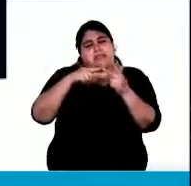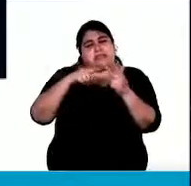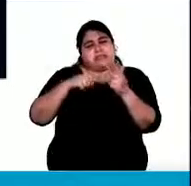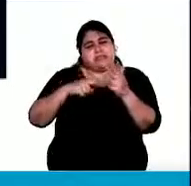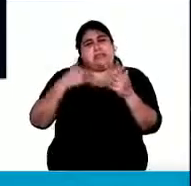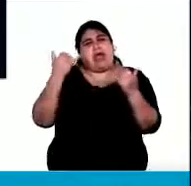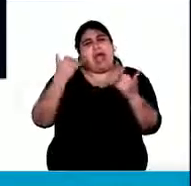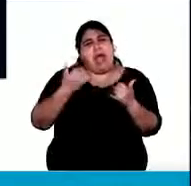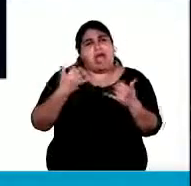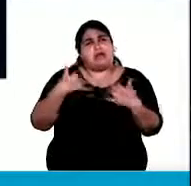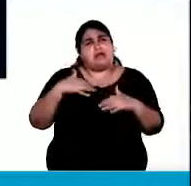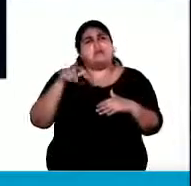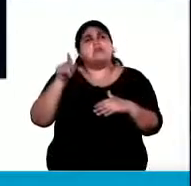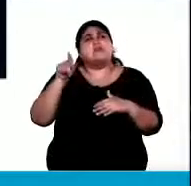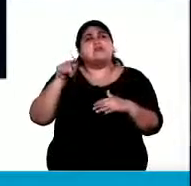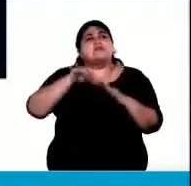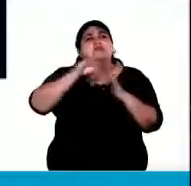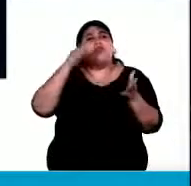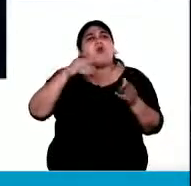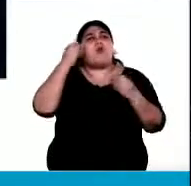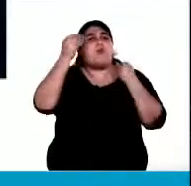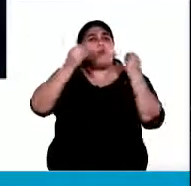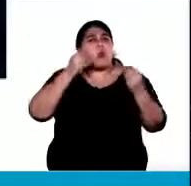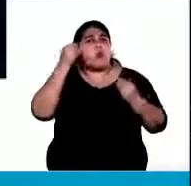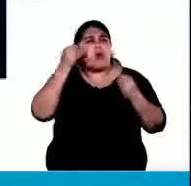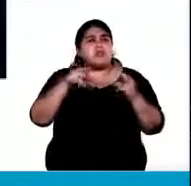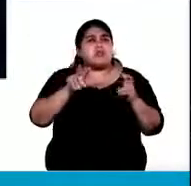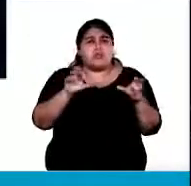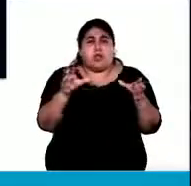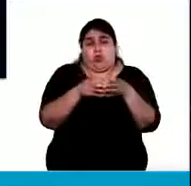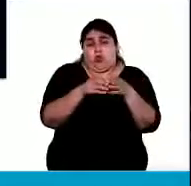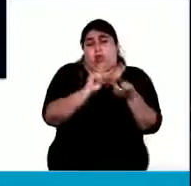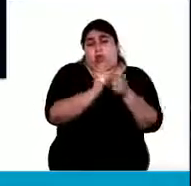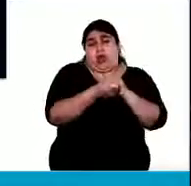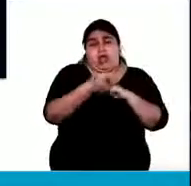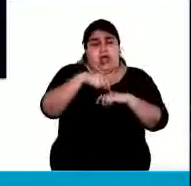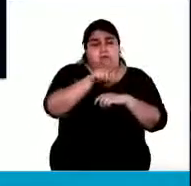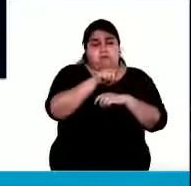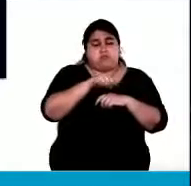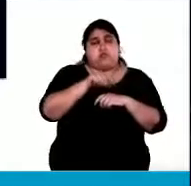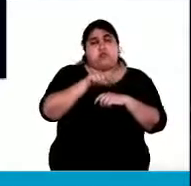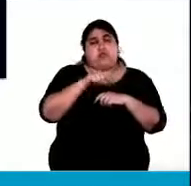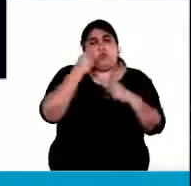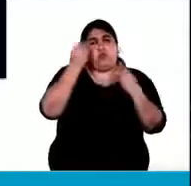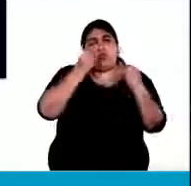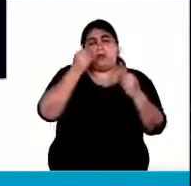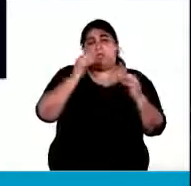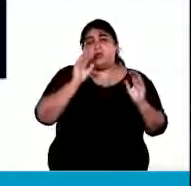había una fuerte preocupación desde el bloque Juntos por el Cambio respecto de